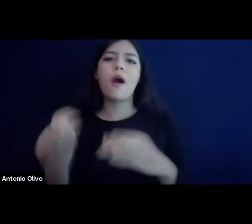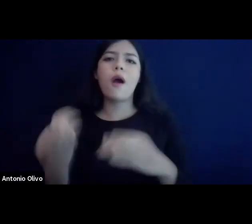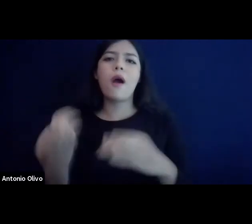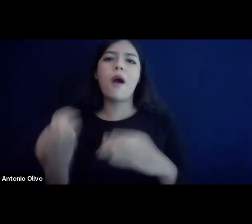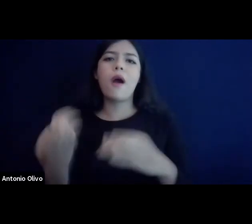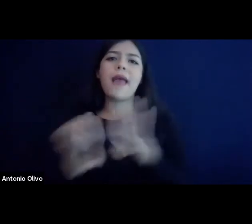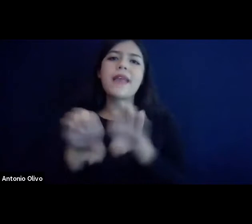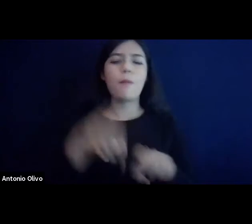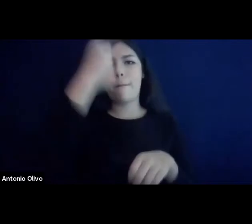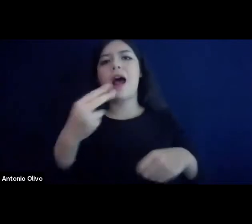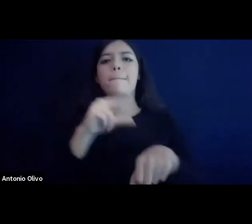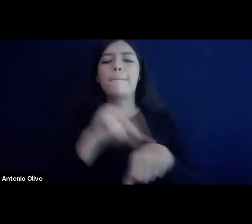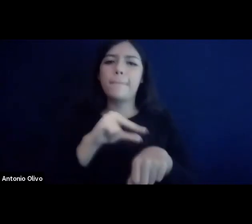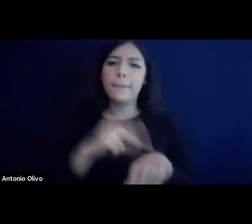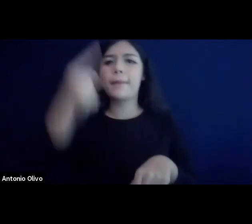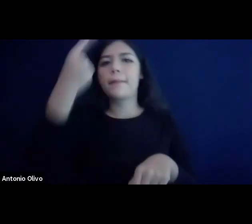cuestiones médicas,